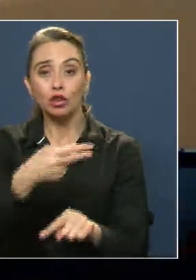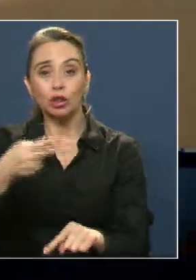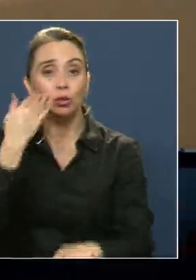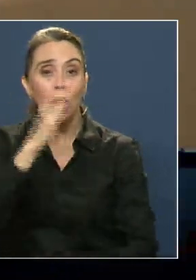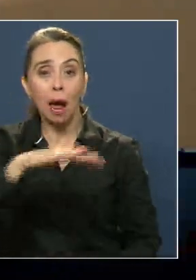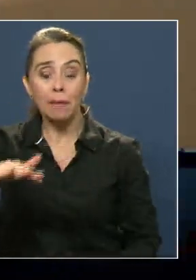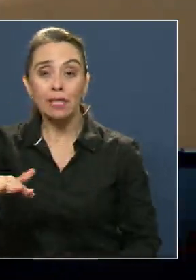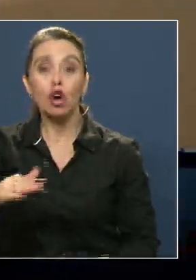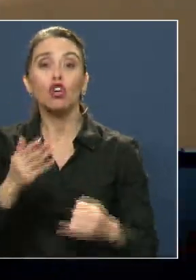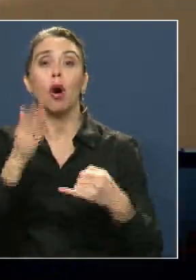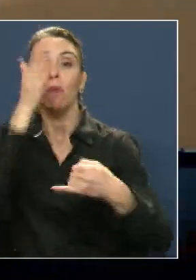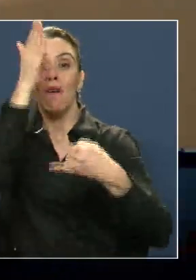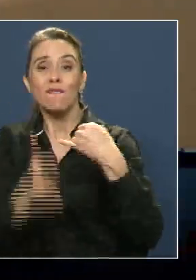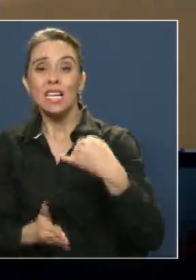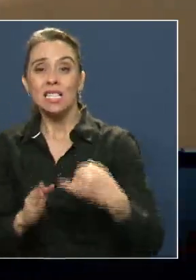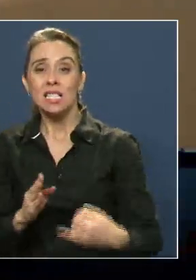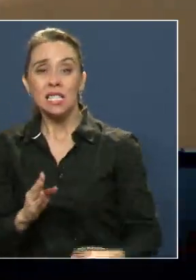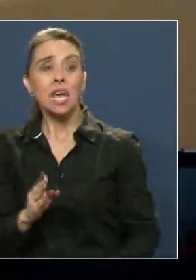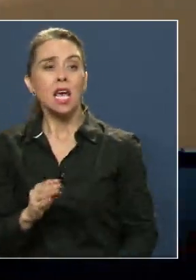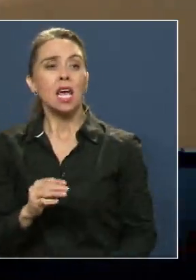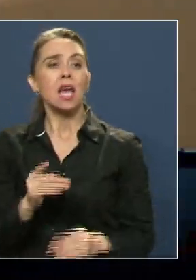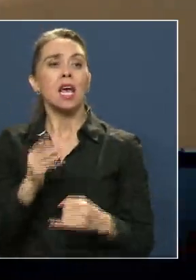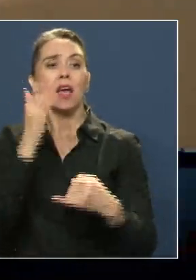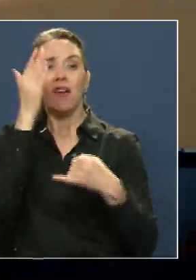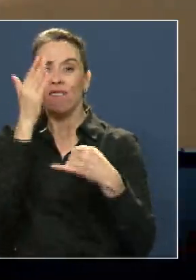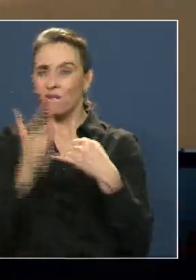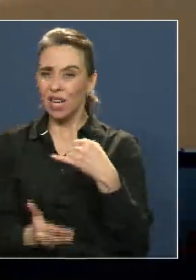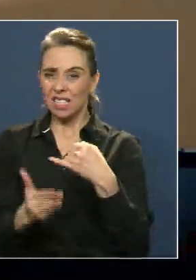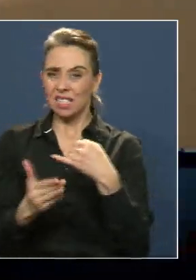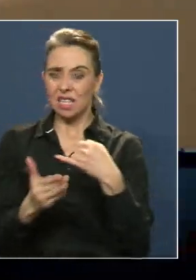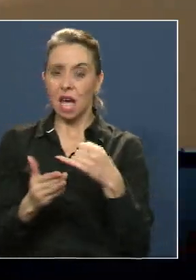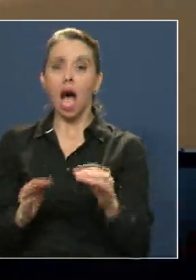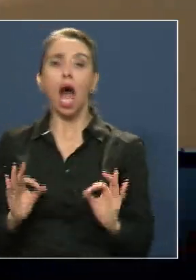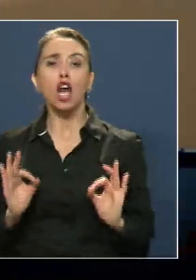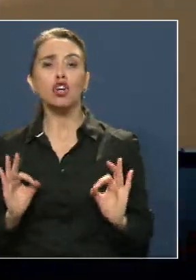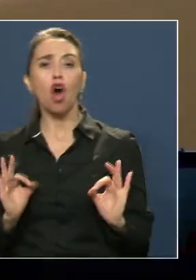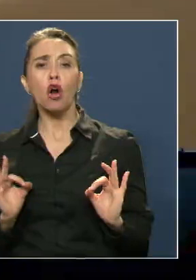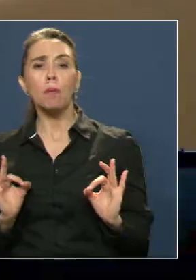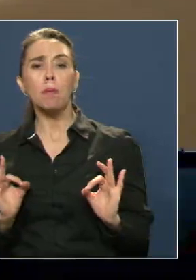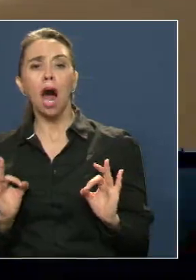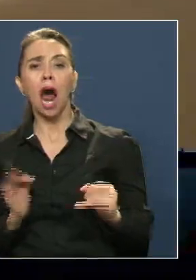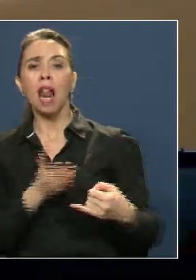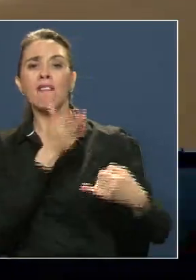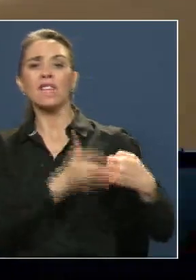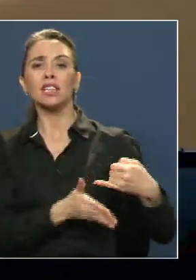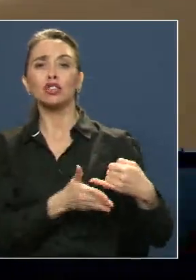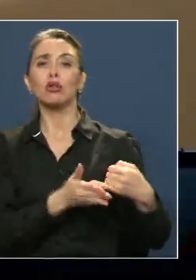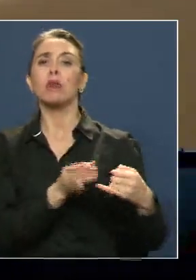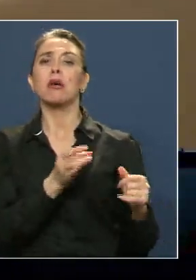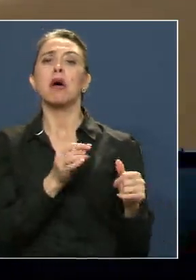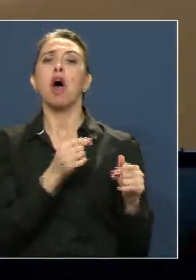menores hoy día nos parecen increíbles, prescribían de la forma normal de la prescripción de los delitos.